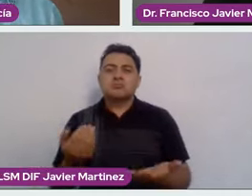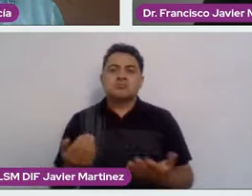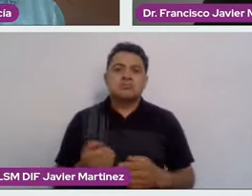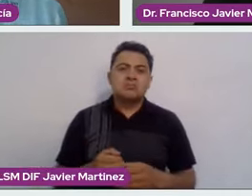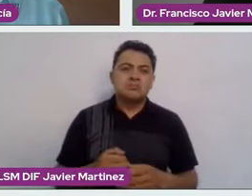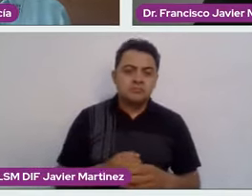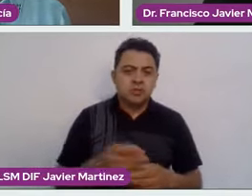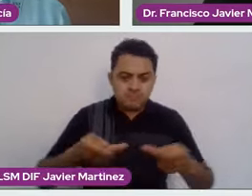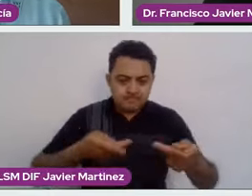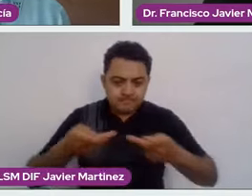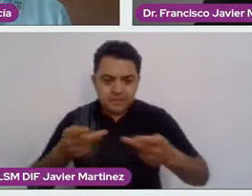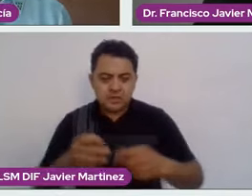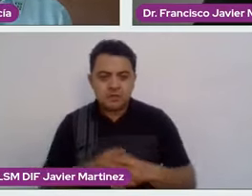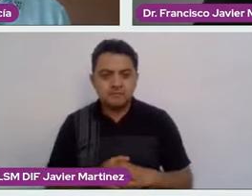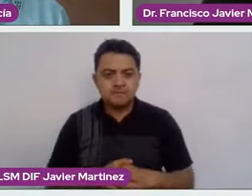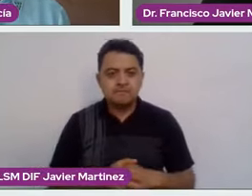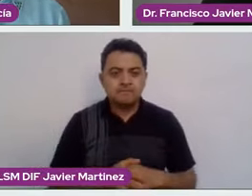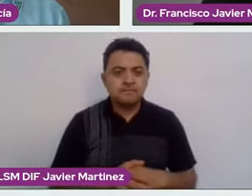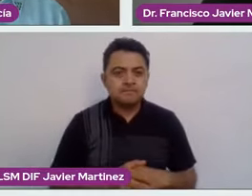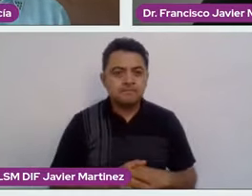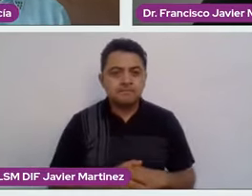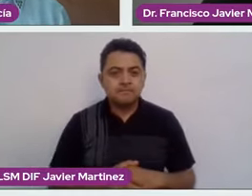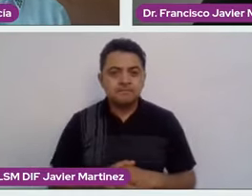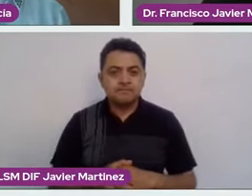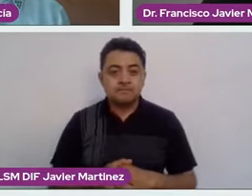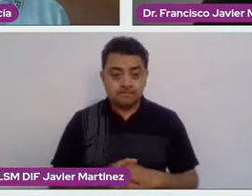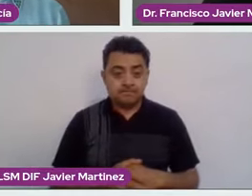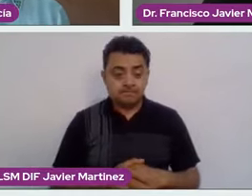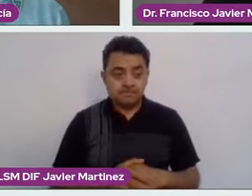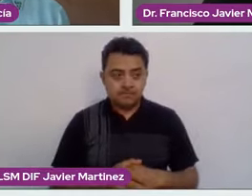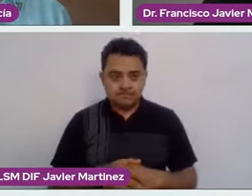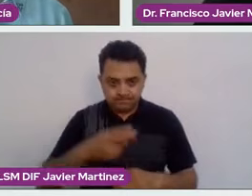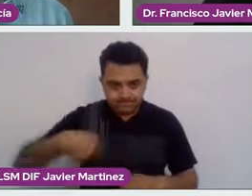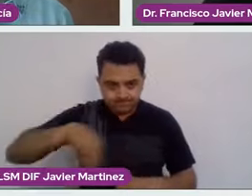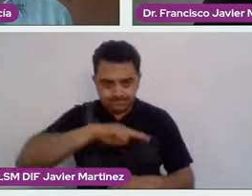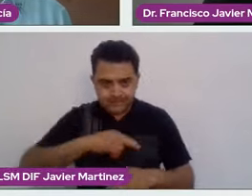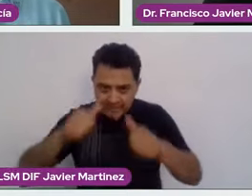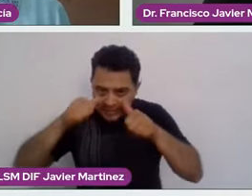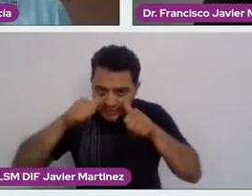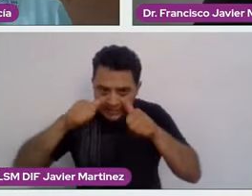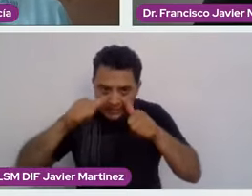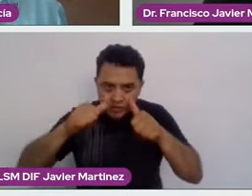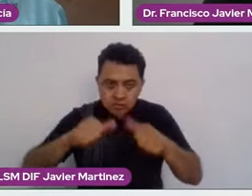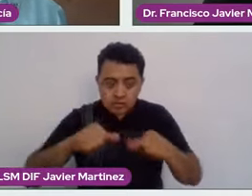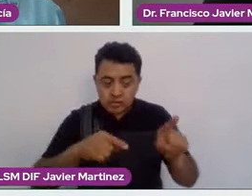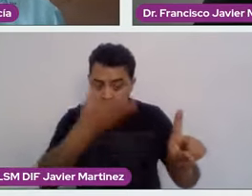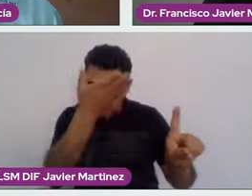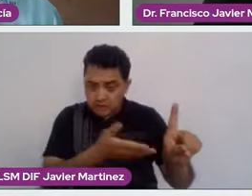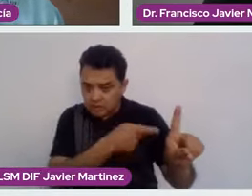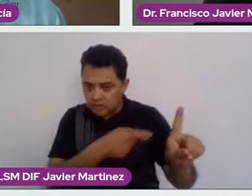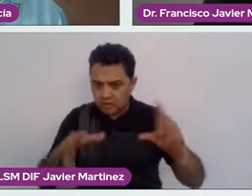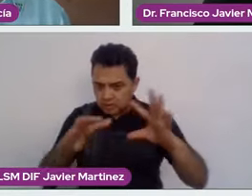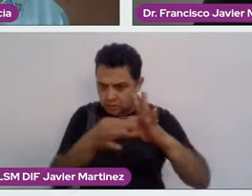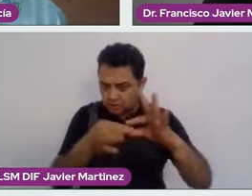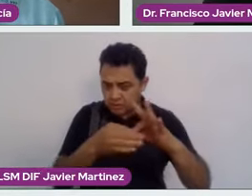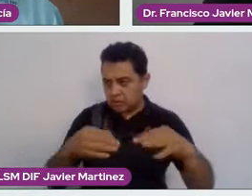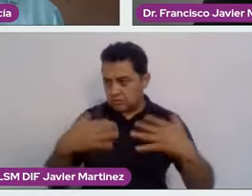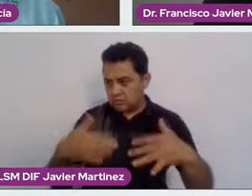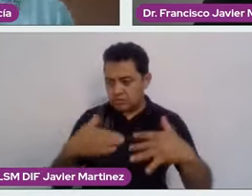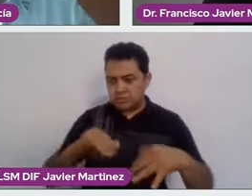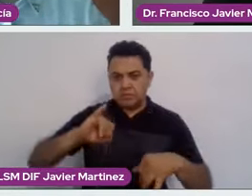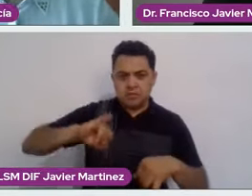de este tribunal. Entonces, bueno, pues estaremos ya muy atentos para escuchar esta plática que también es muy interesante y que